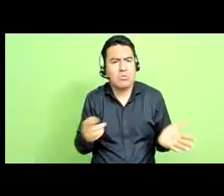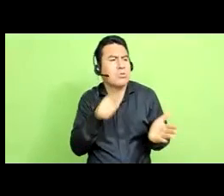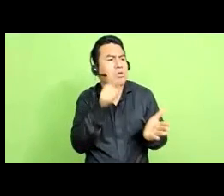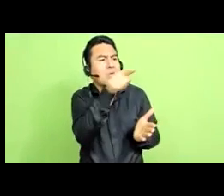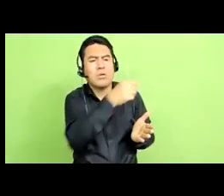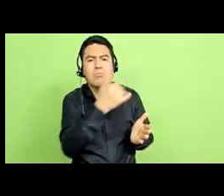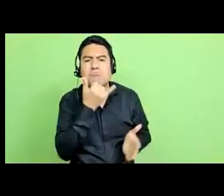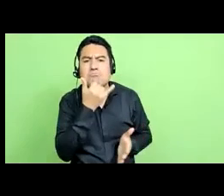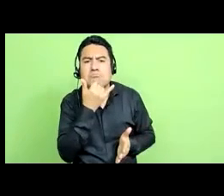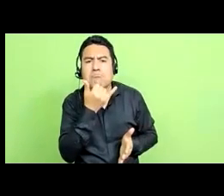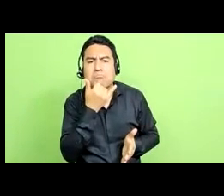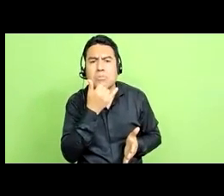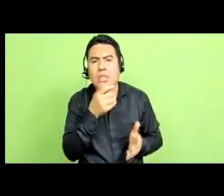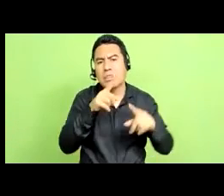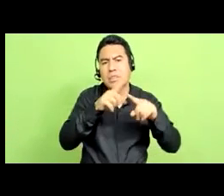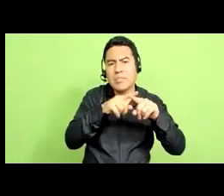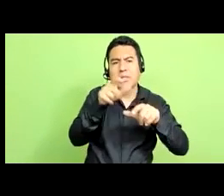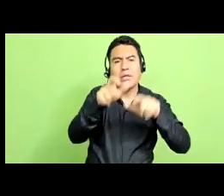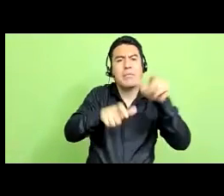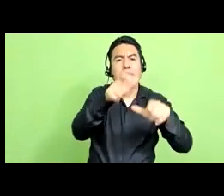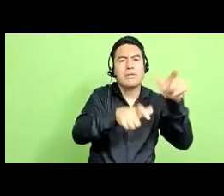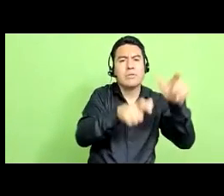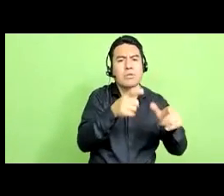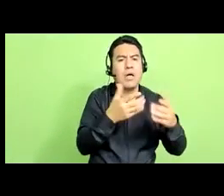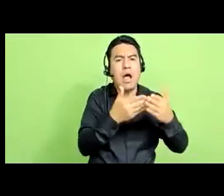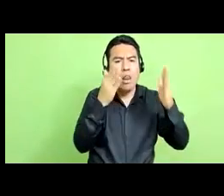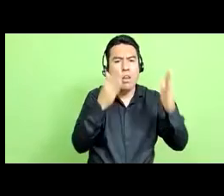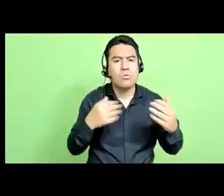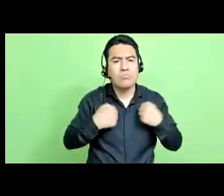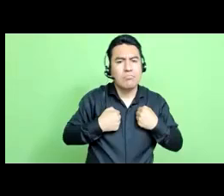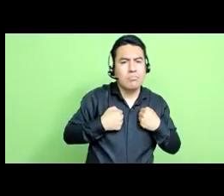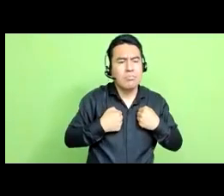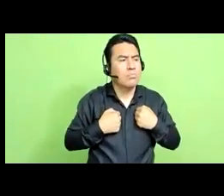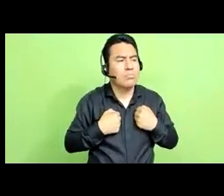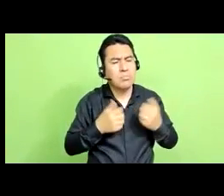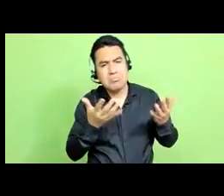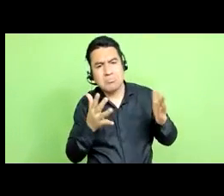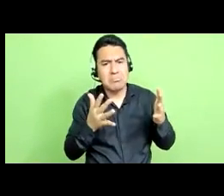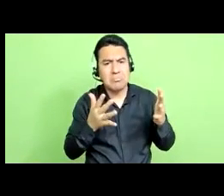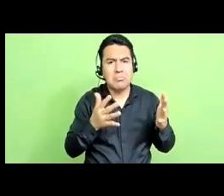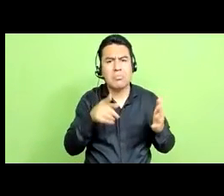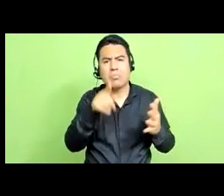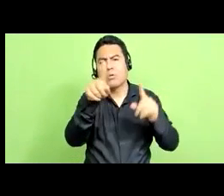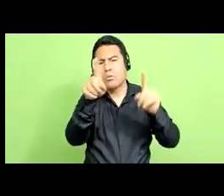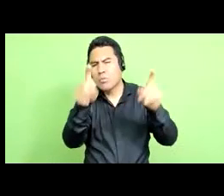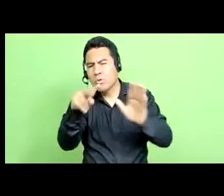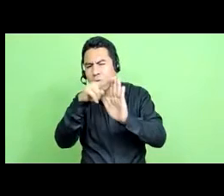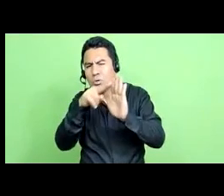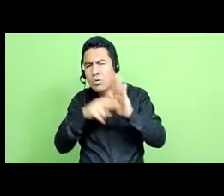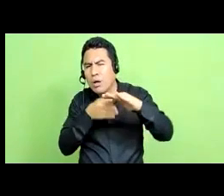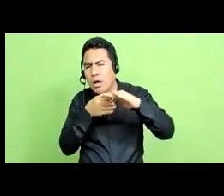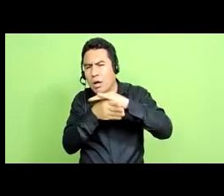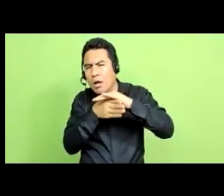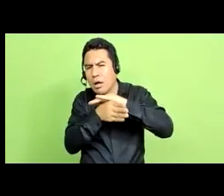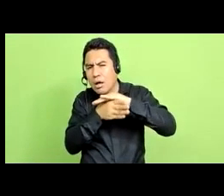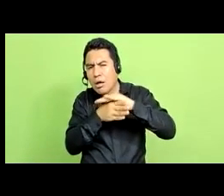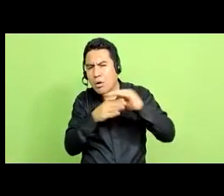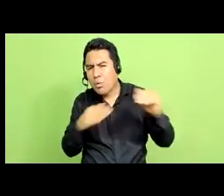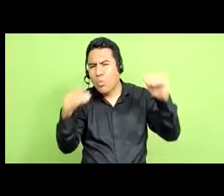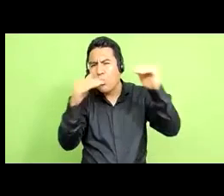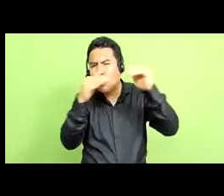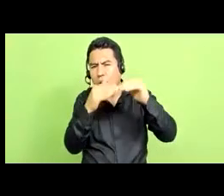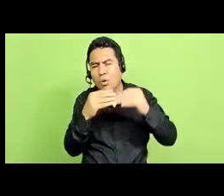estudiante el que tenga entonces cómo quedaría esto no para la accesibilidad mejorar la accesibilidad sabiendo que también dentro de